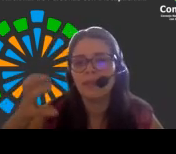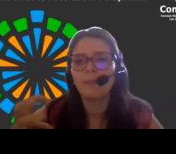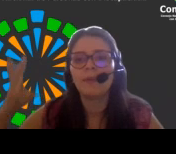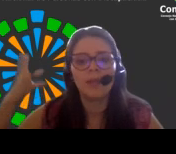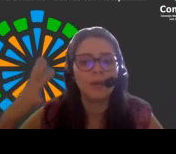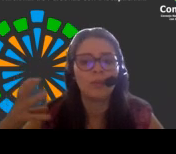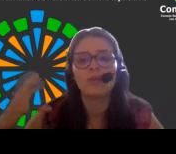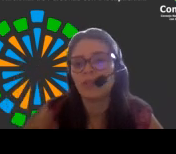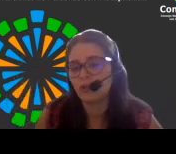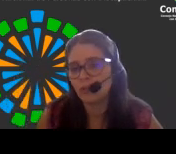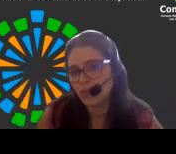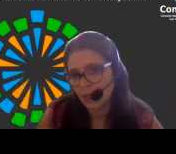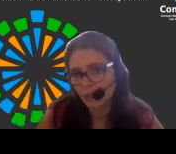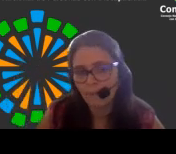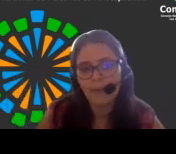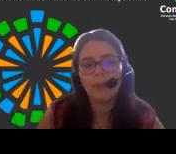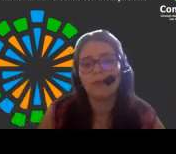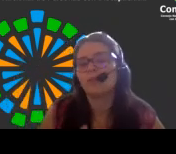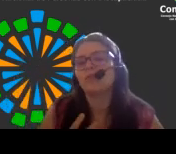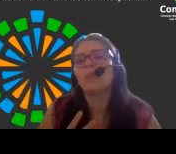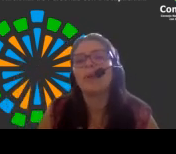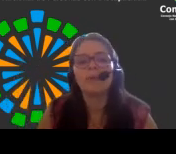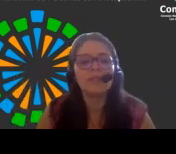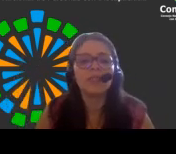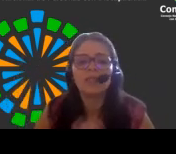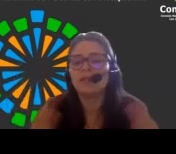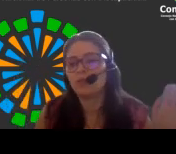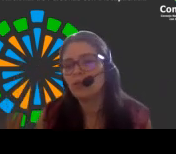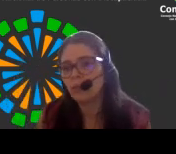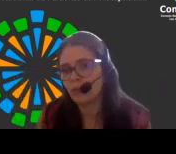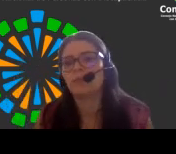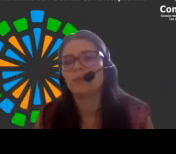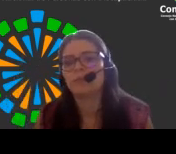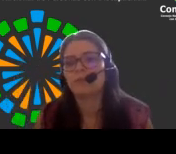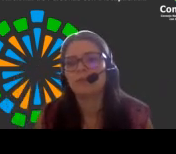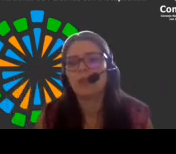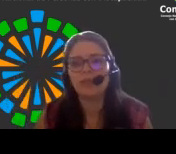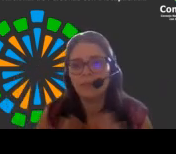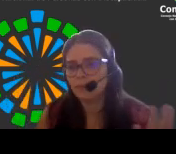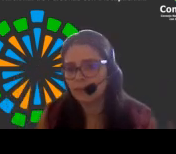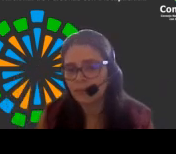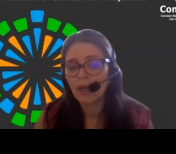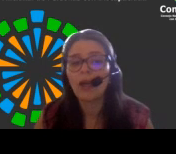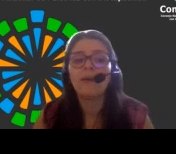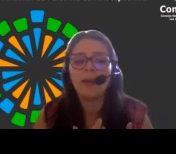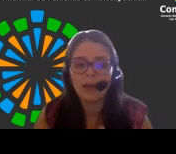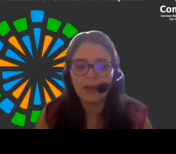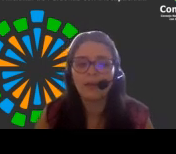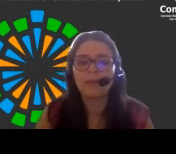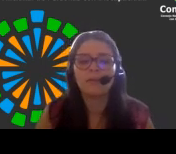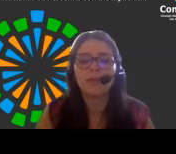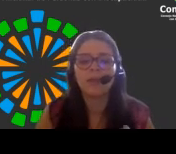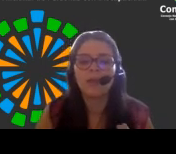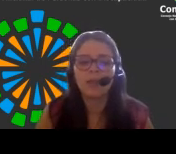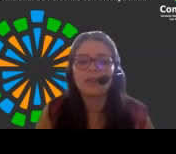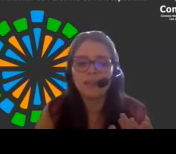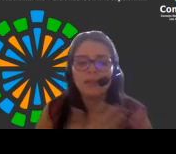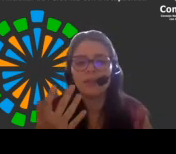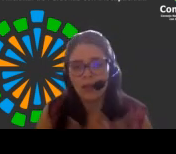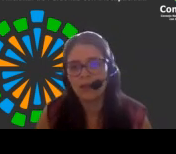puede verbalizar porque no los ha escuchado entonces No podemos decir que si es sordo así Abraham